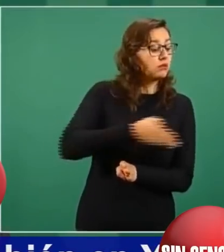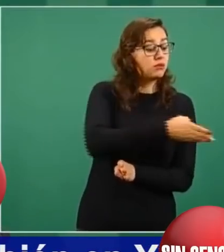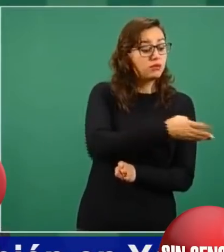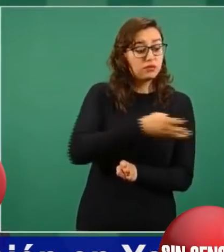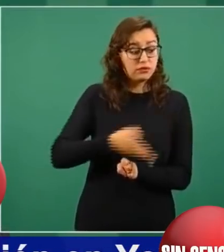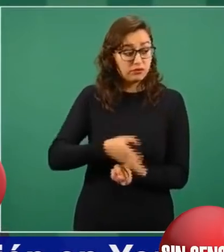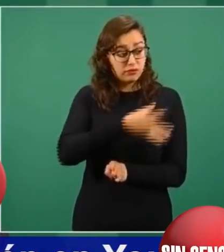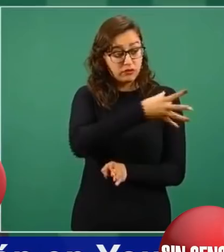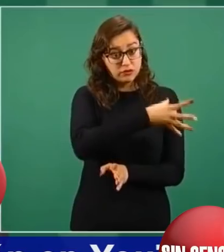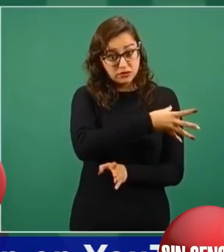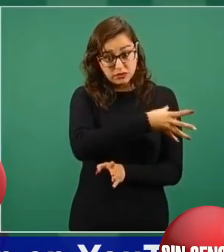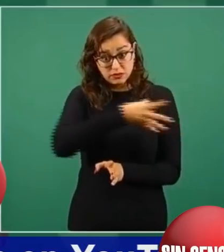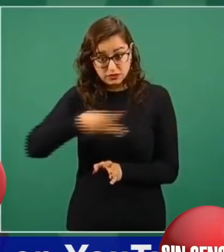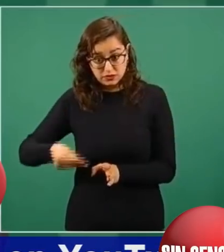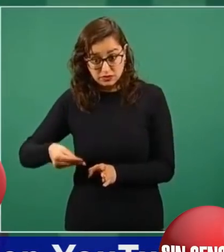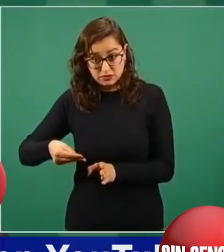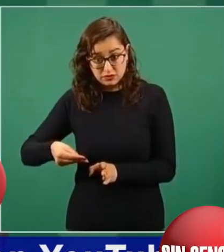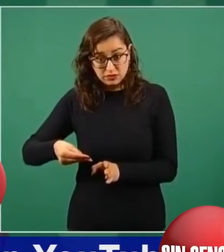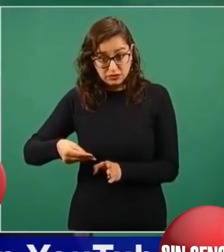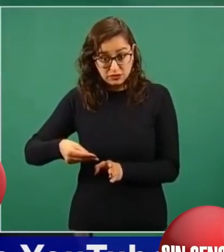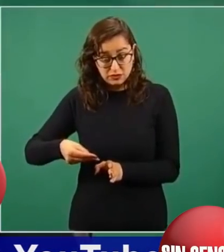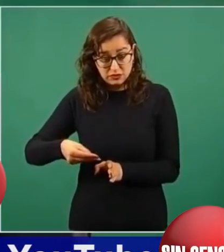y la misma corrupción.